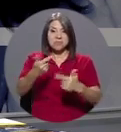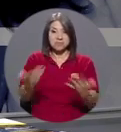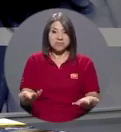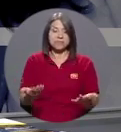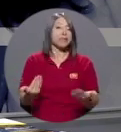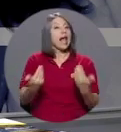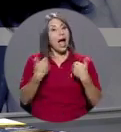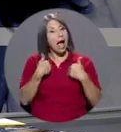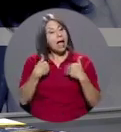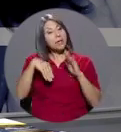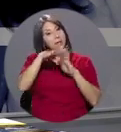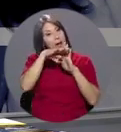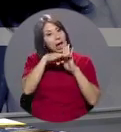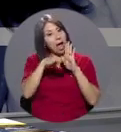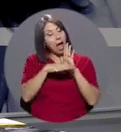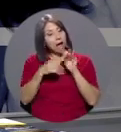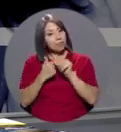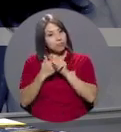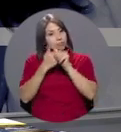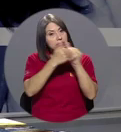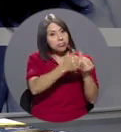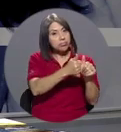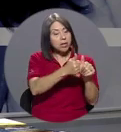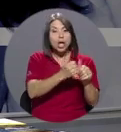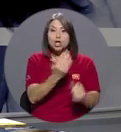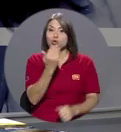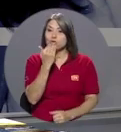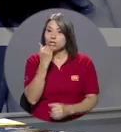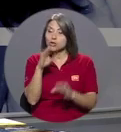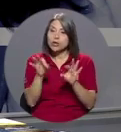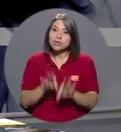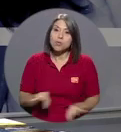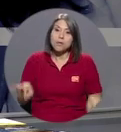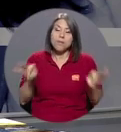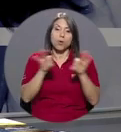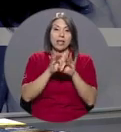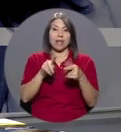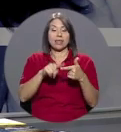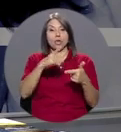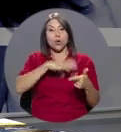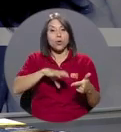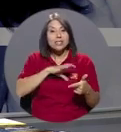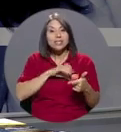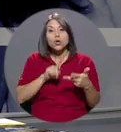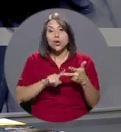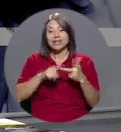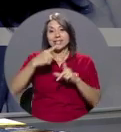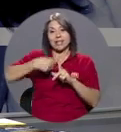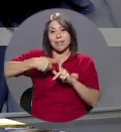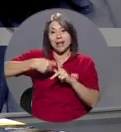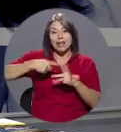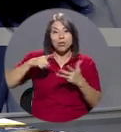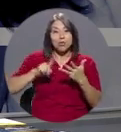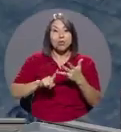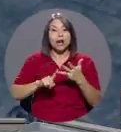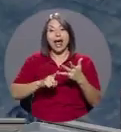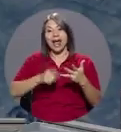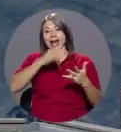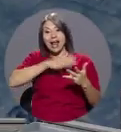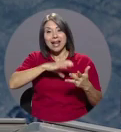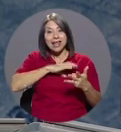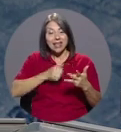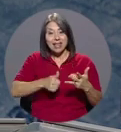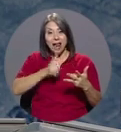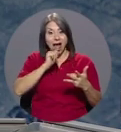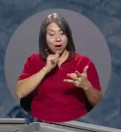hay parámetros establecidos que debemos seguir. La nutrición es sumamente importante, las condiciones, la temperatura, la calidad